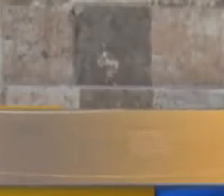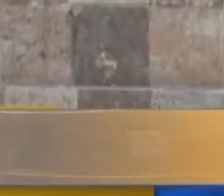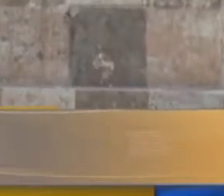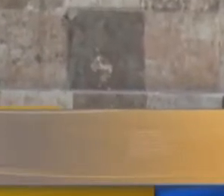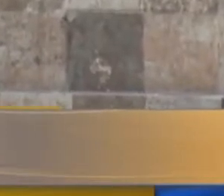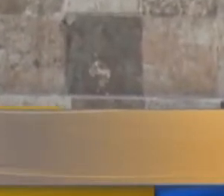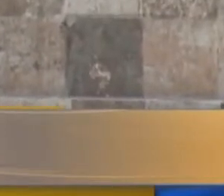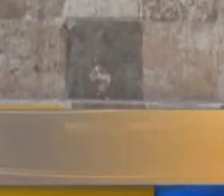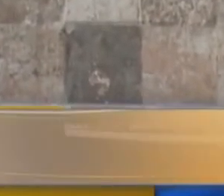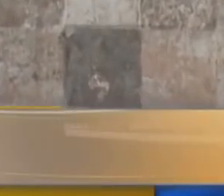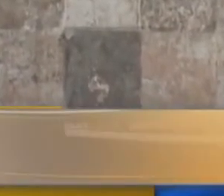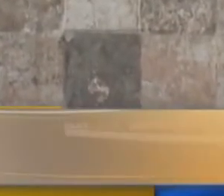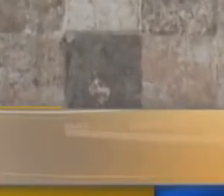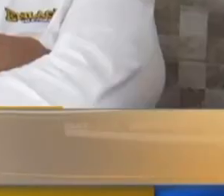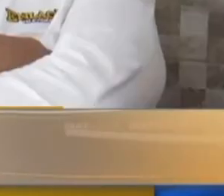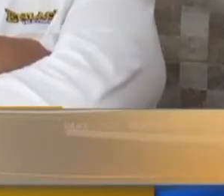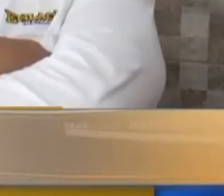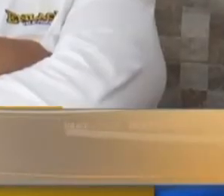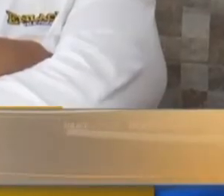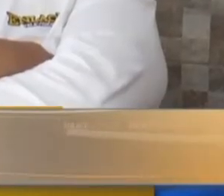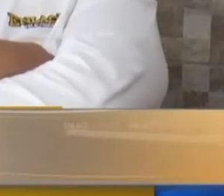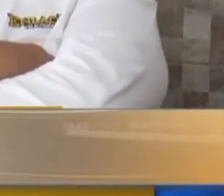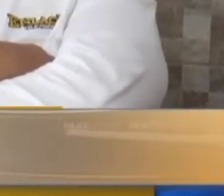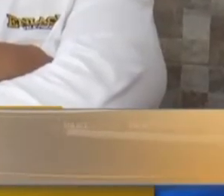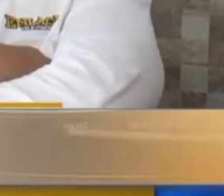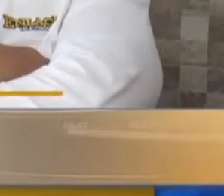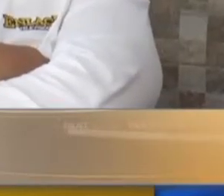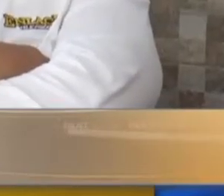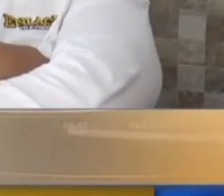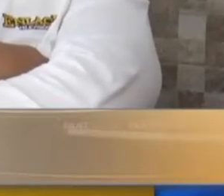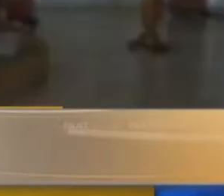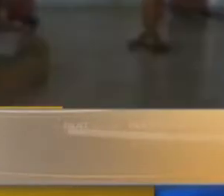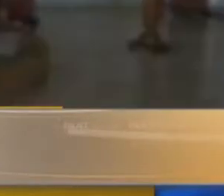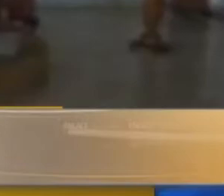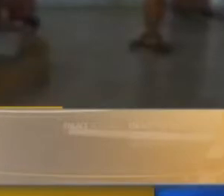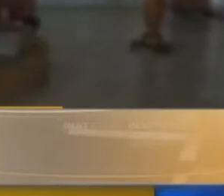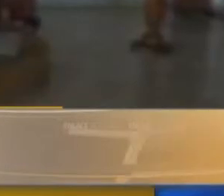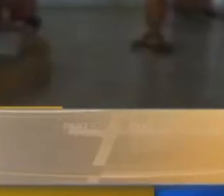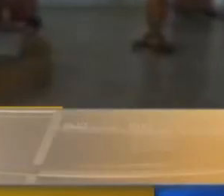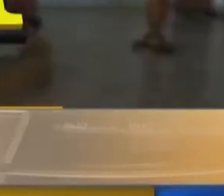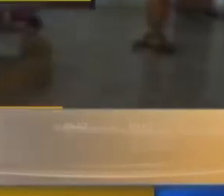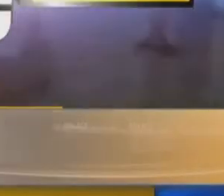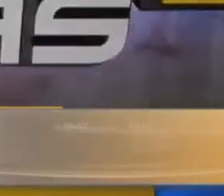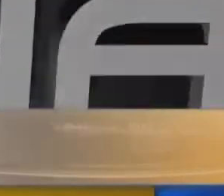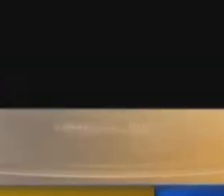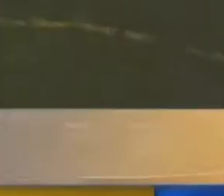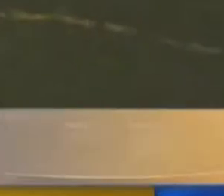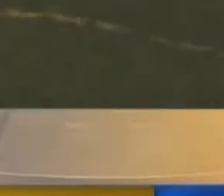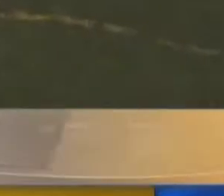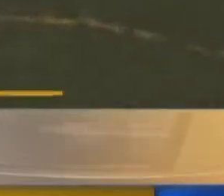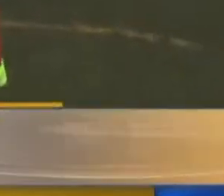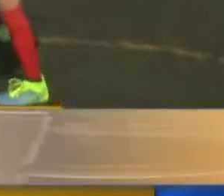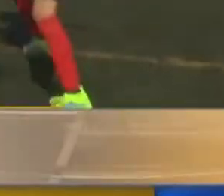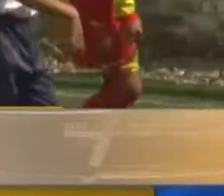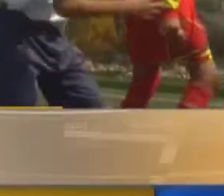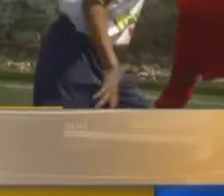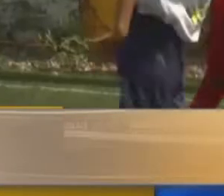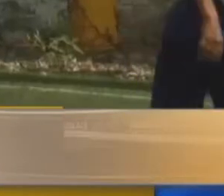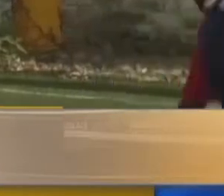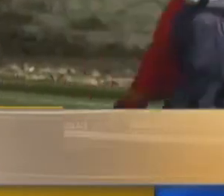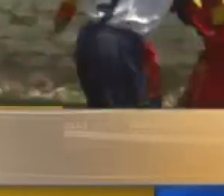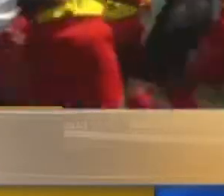Pedro Claver en el nororiente de la ciudad promueve actividad para recaudar fondos con destino al mejoramiento de esta infraestructura. Y en los